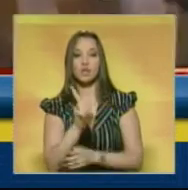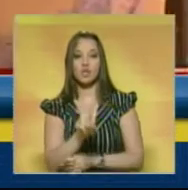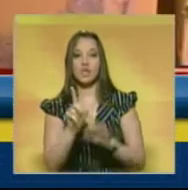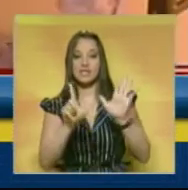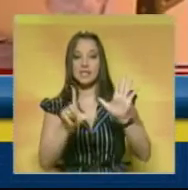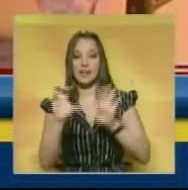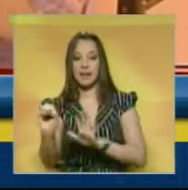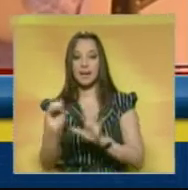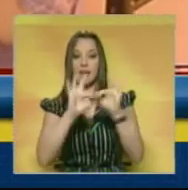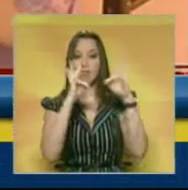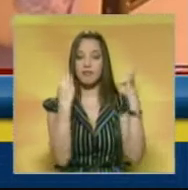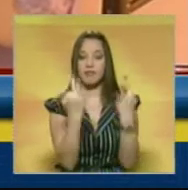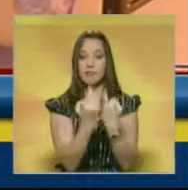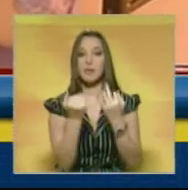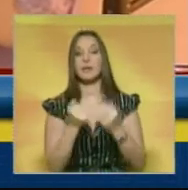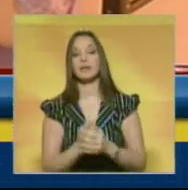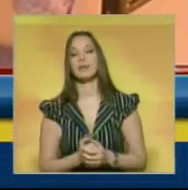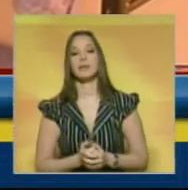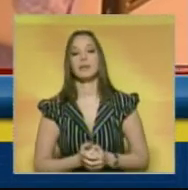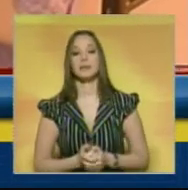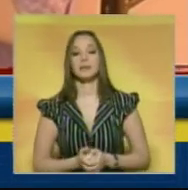31.270 familias. De estas